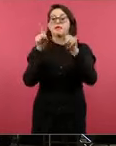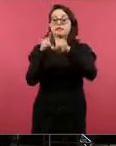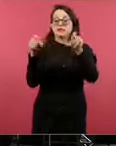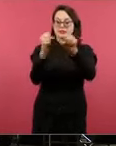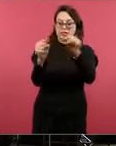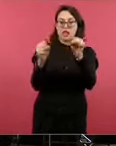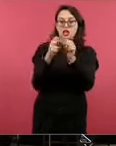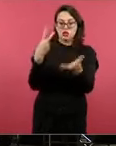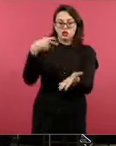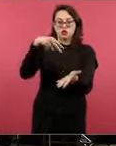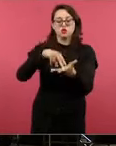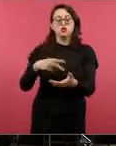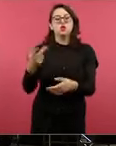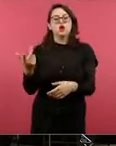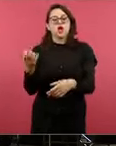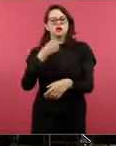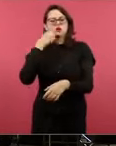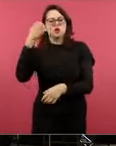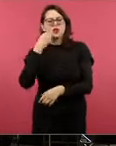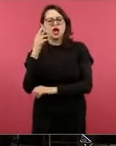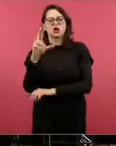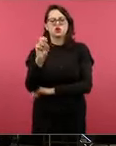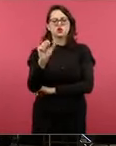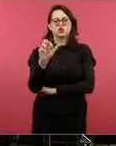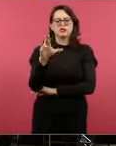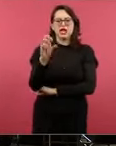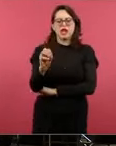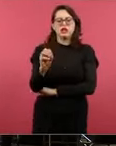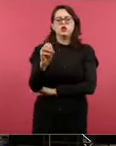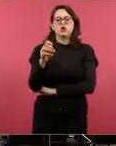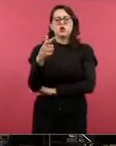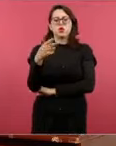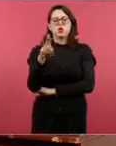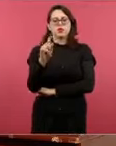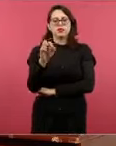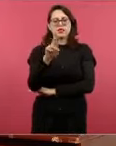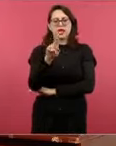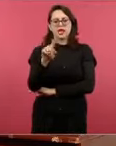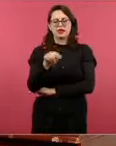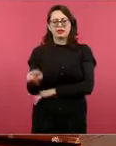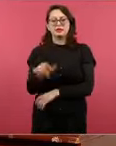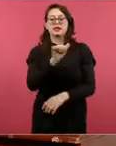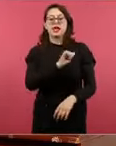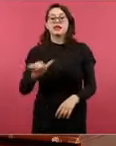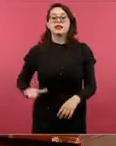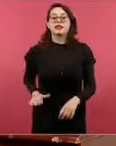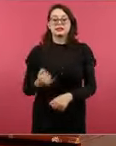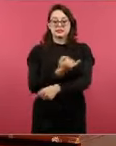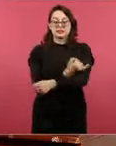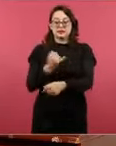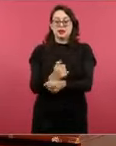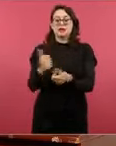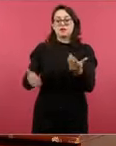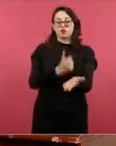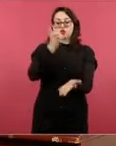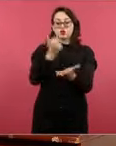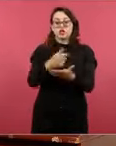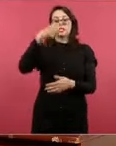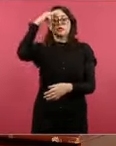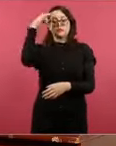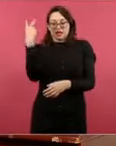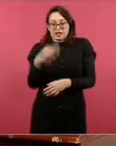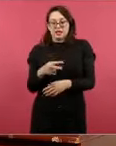escuela primaria Rosario Gutiérrez Esquildensen, en la alcaldía Iztapalapa de la Ciudad de México.